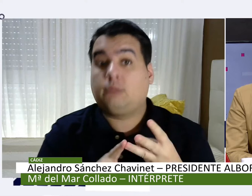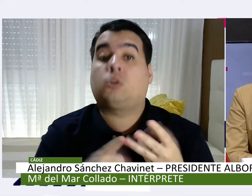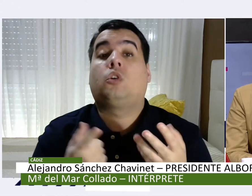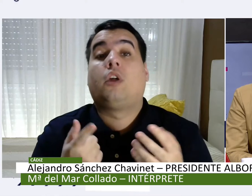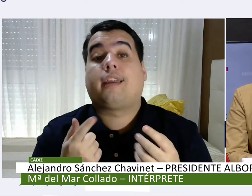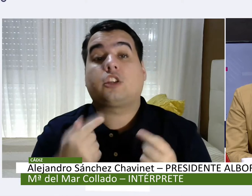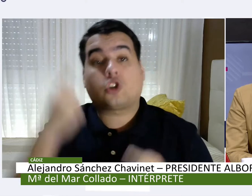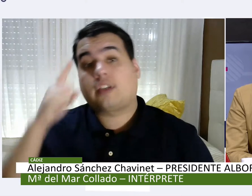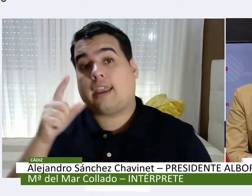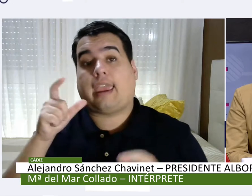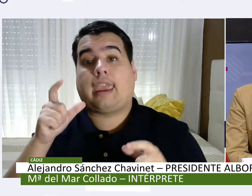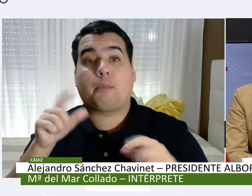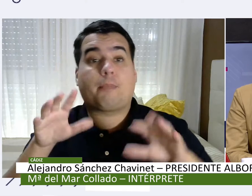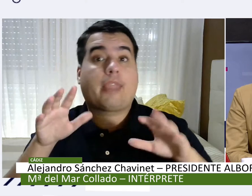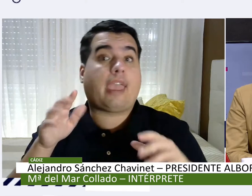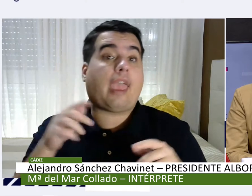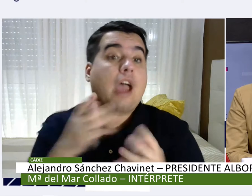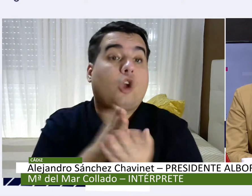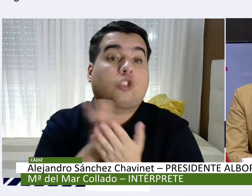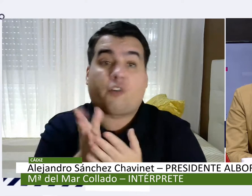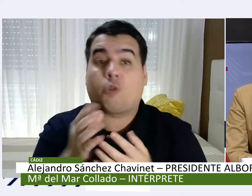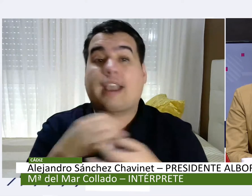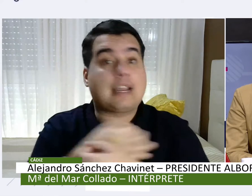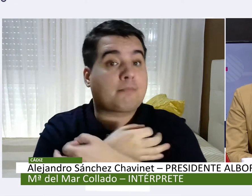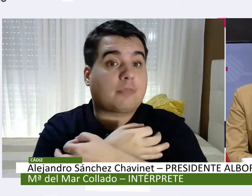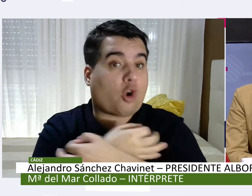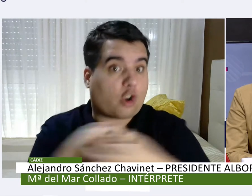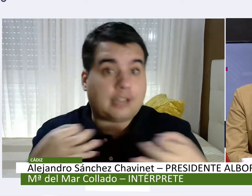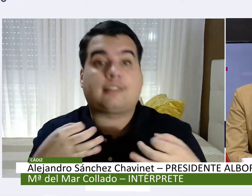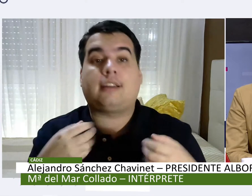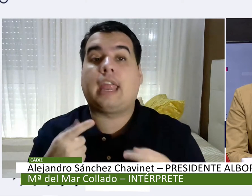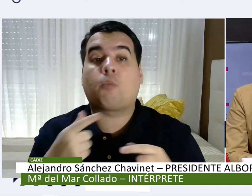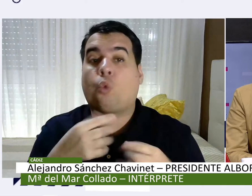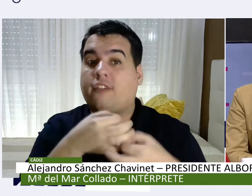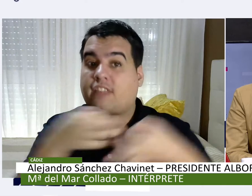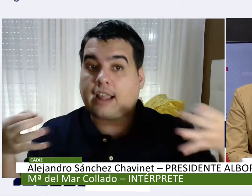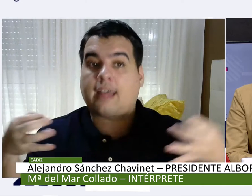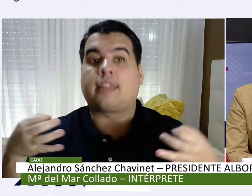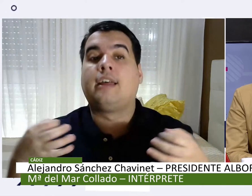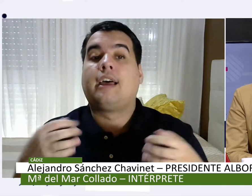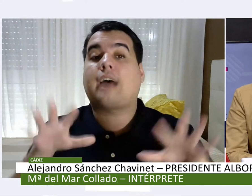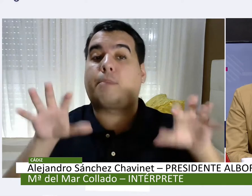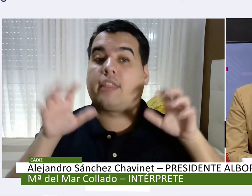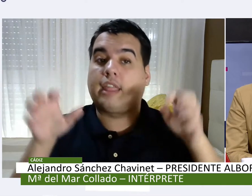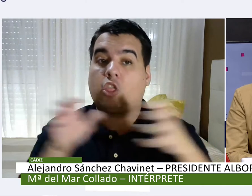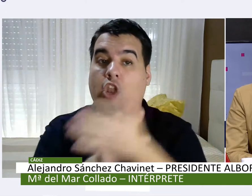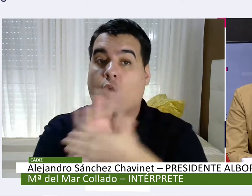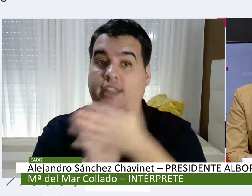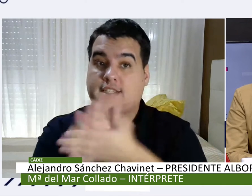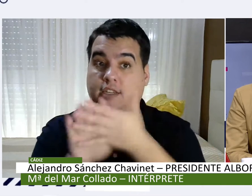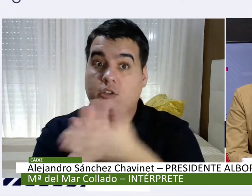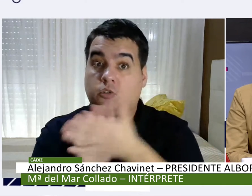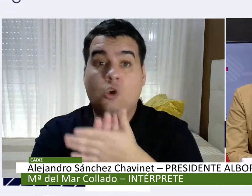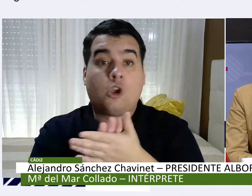por último, yo sé que hay otra forma que es correcta y es muy eficaz, es aprendiendo